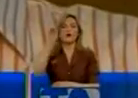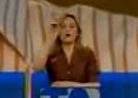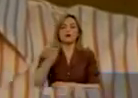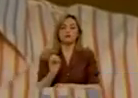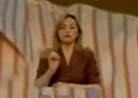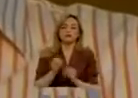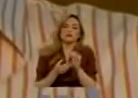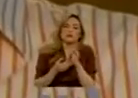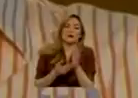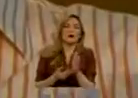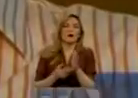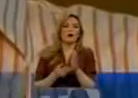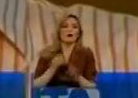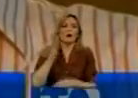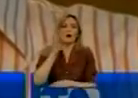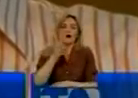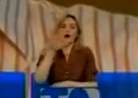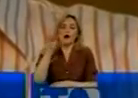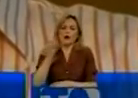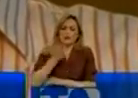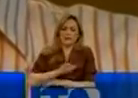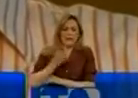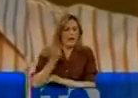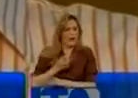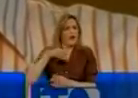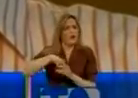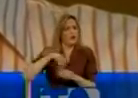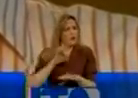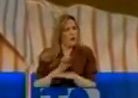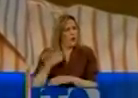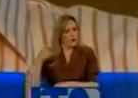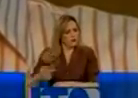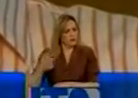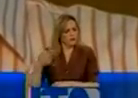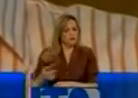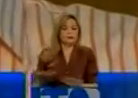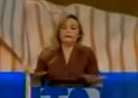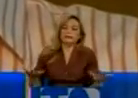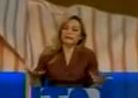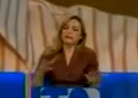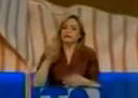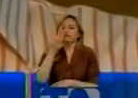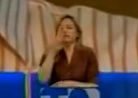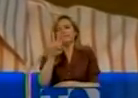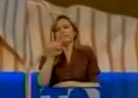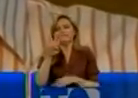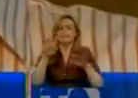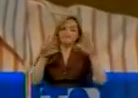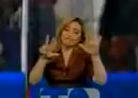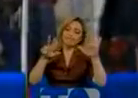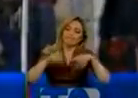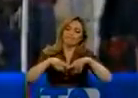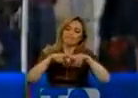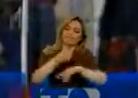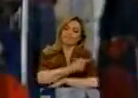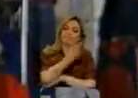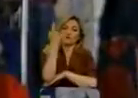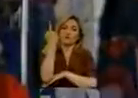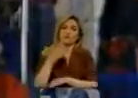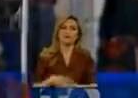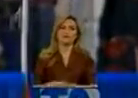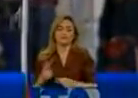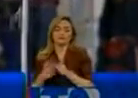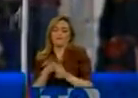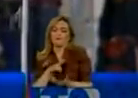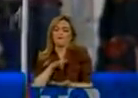nosotros teníamos casi 40 vuelos diarios dentro del Ecuador y hoy día estamos operando 4, 8, depende del día. A Quito, por ejemplo,